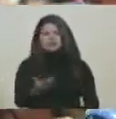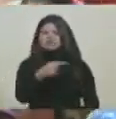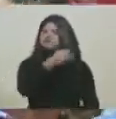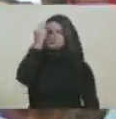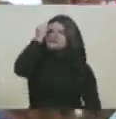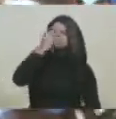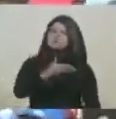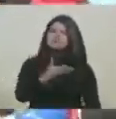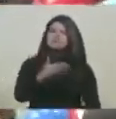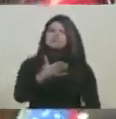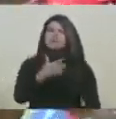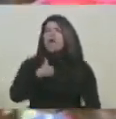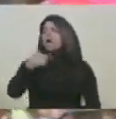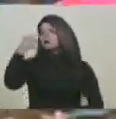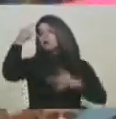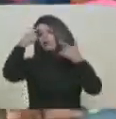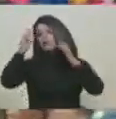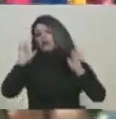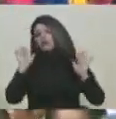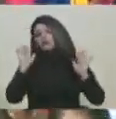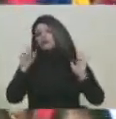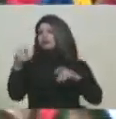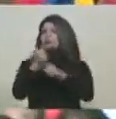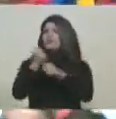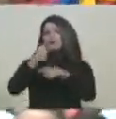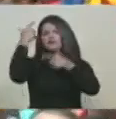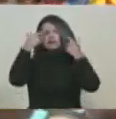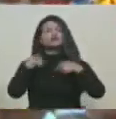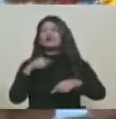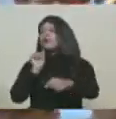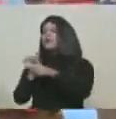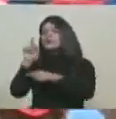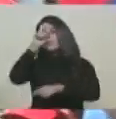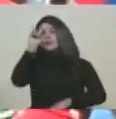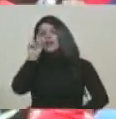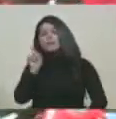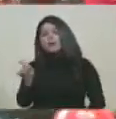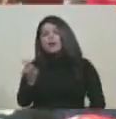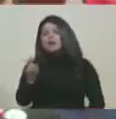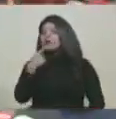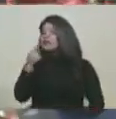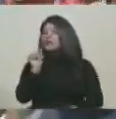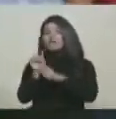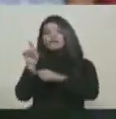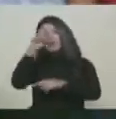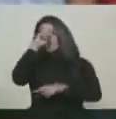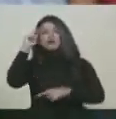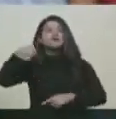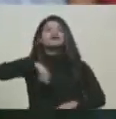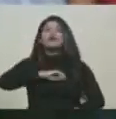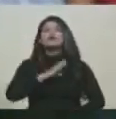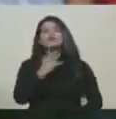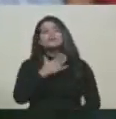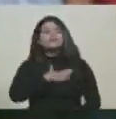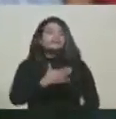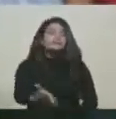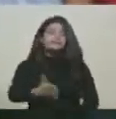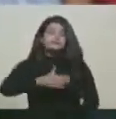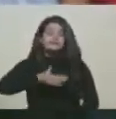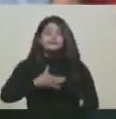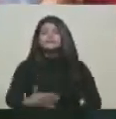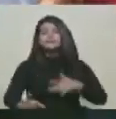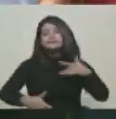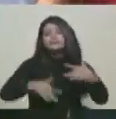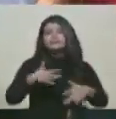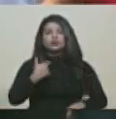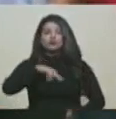Que es chavista. Y nosotros, yo se lo decía a Vilma, le decía, compadre, nosotros somos demasiado buena gente. Nosotros